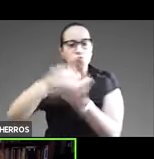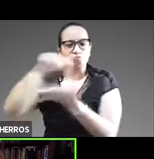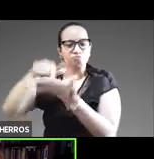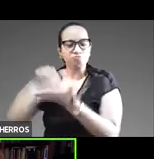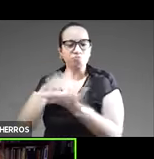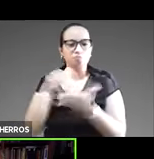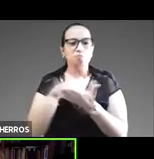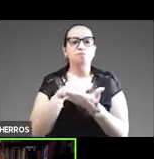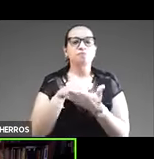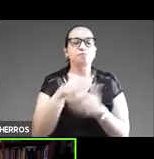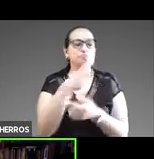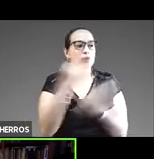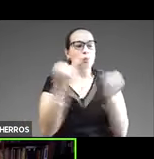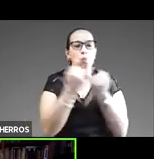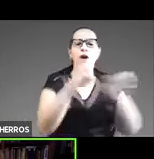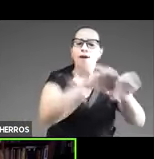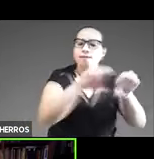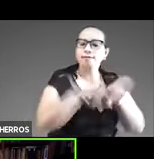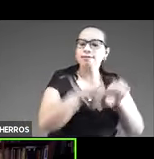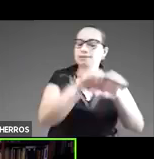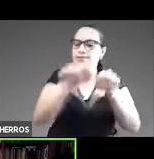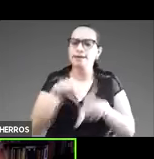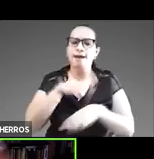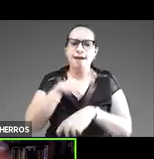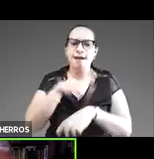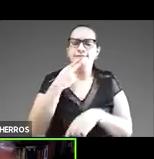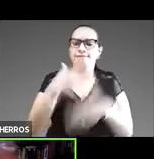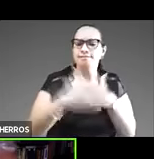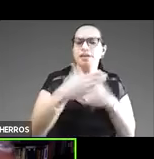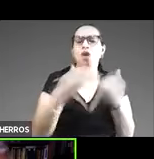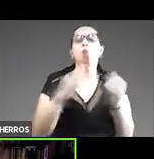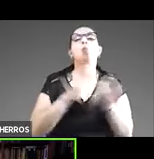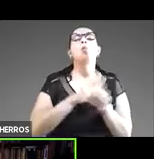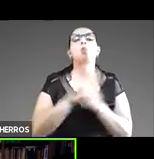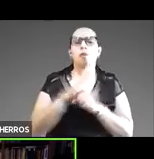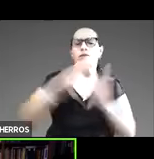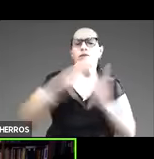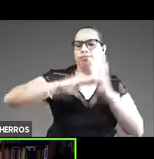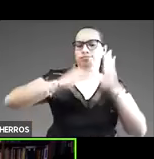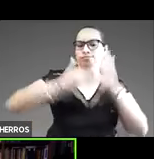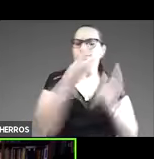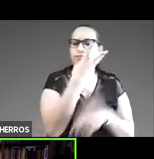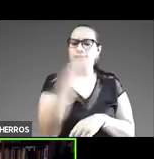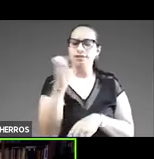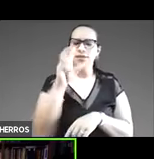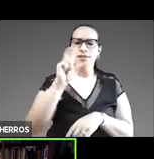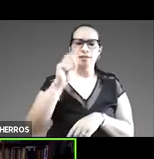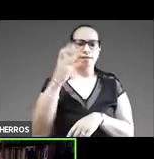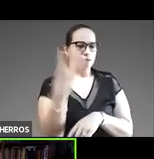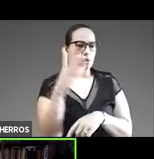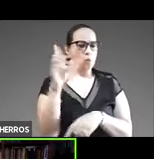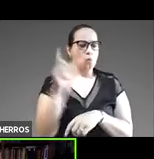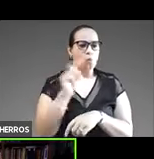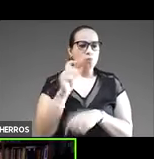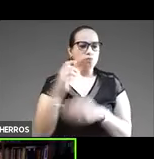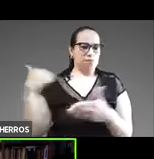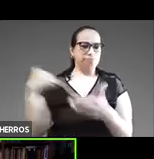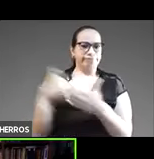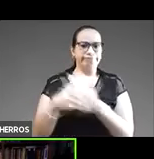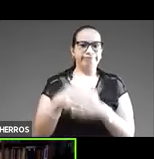mismo número de brigadas estarán funcionando dentro de la estrategia 333 cuando durante ya este